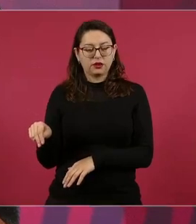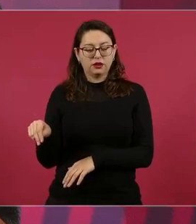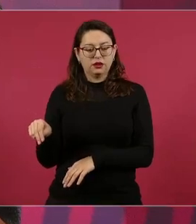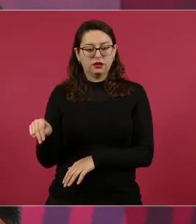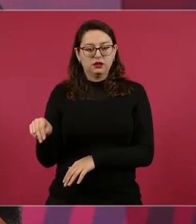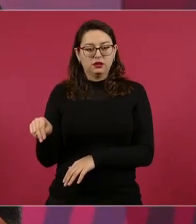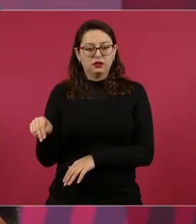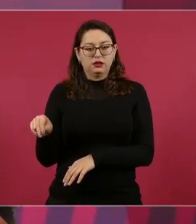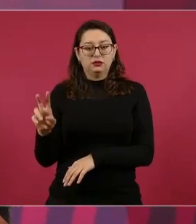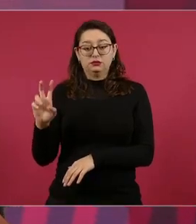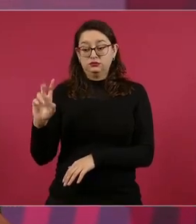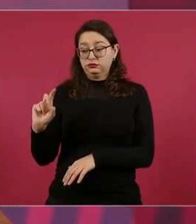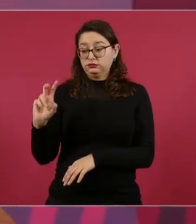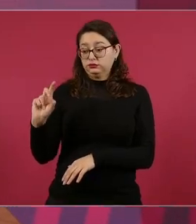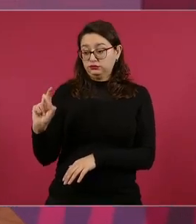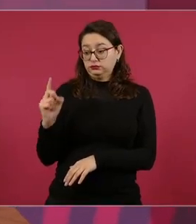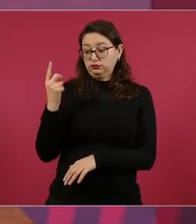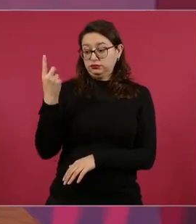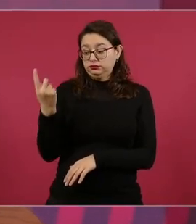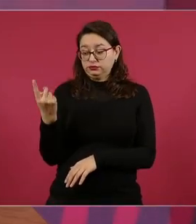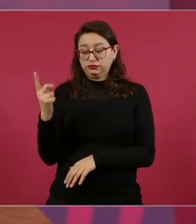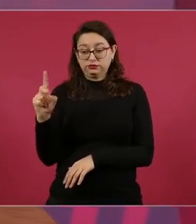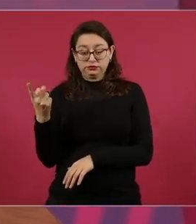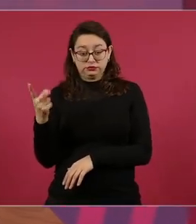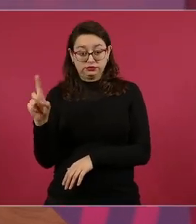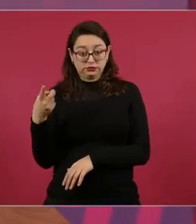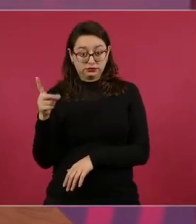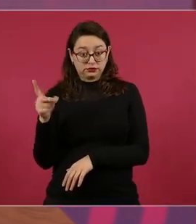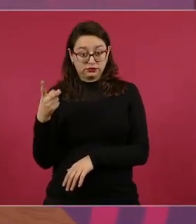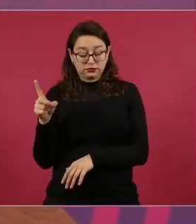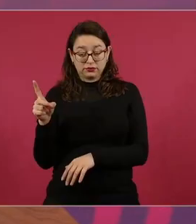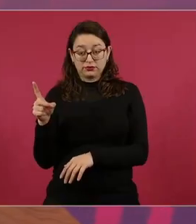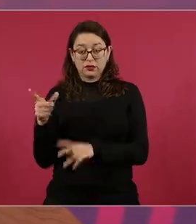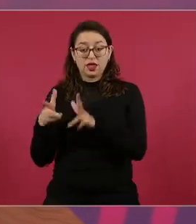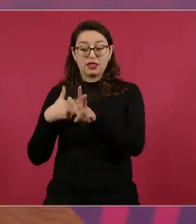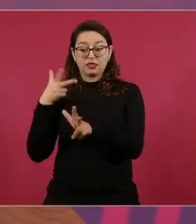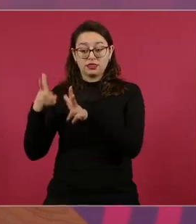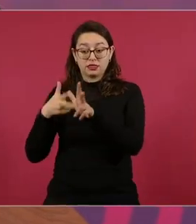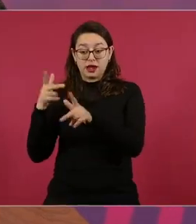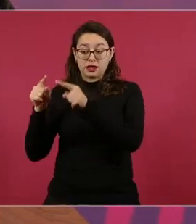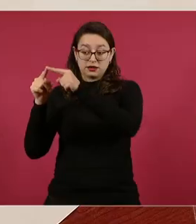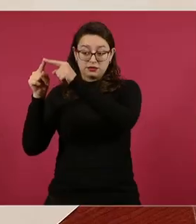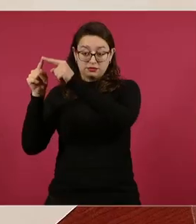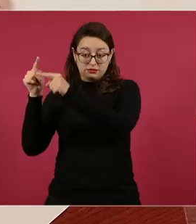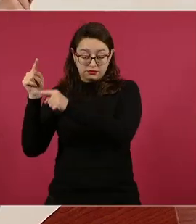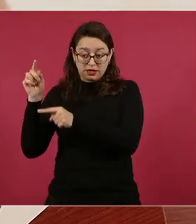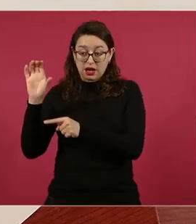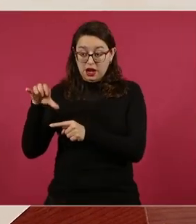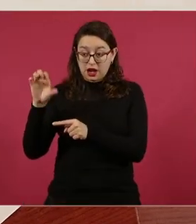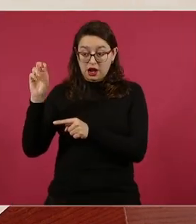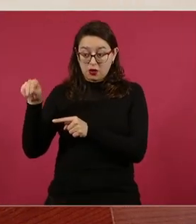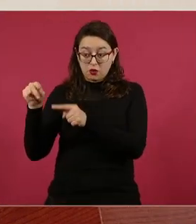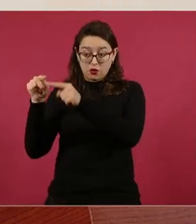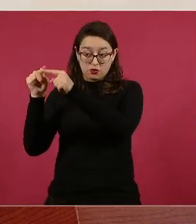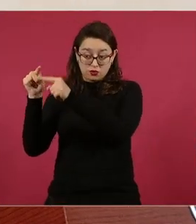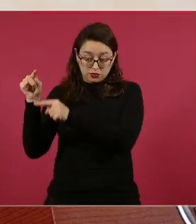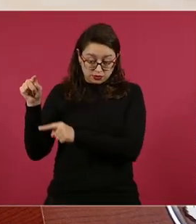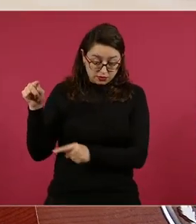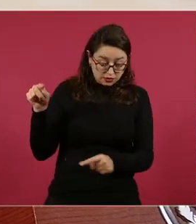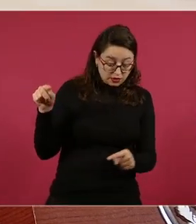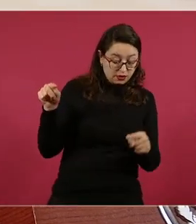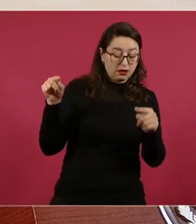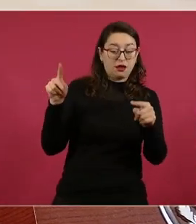porque el 31 vamos a inaugurar el tren de Cancún a